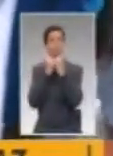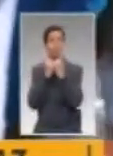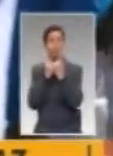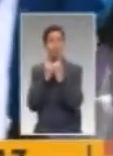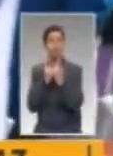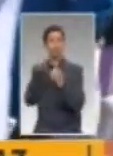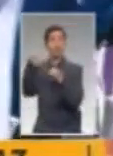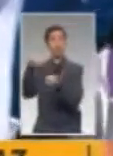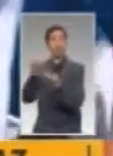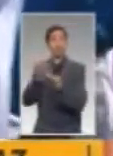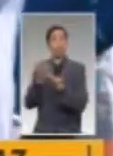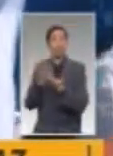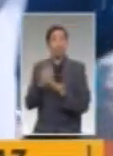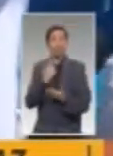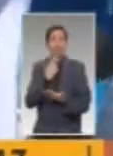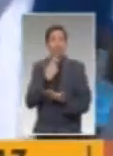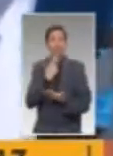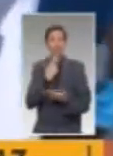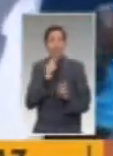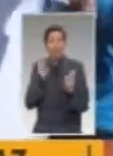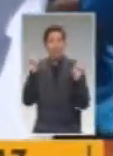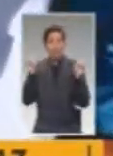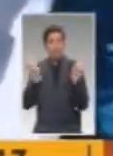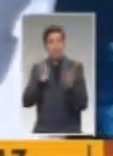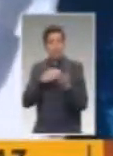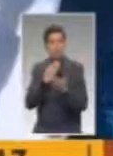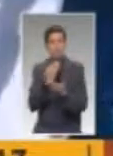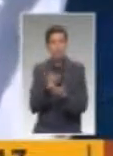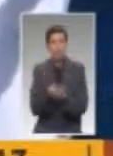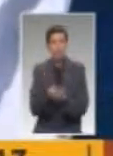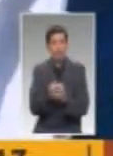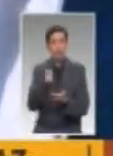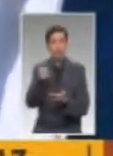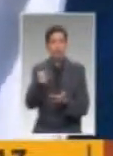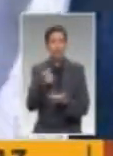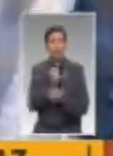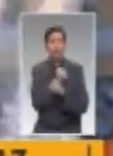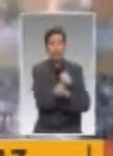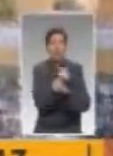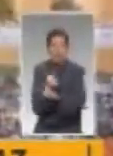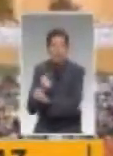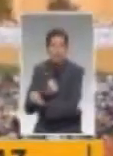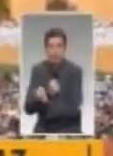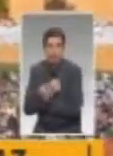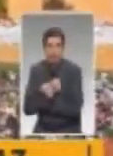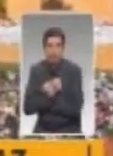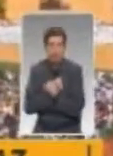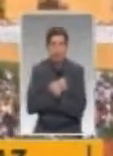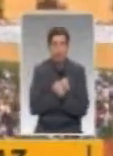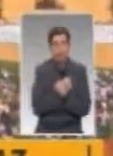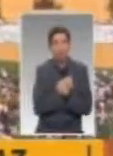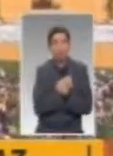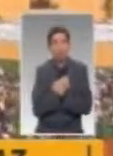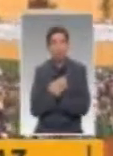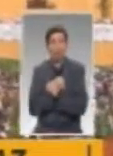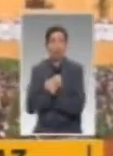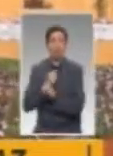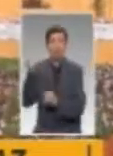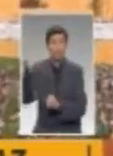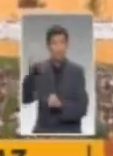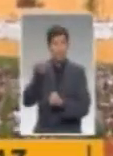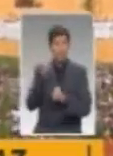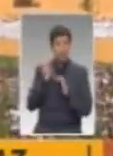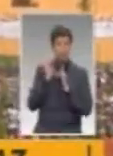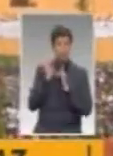Comunión, que es la culminación de toda misa. Se supone que cada uno de estos lugares debe tener su propia identidad, que está dada por